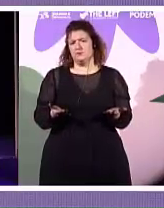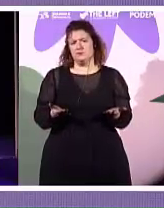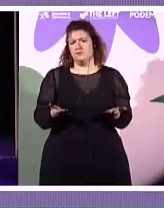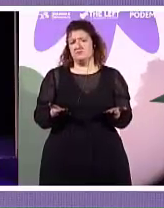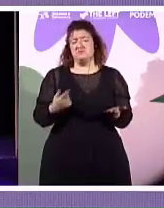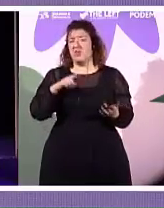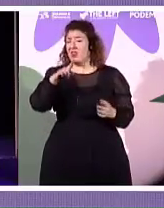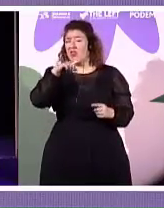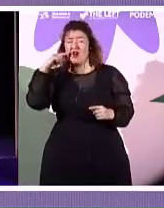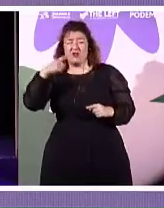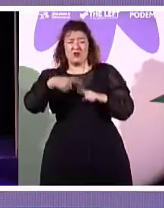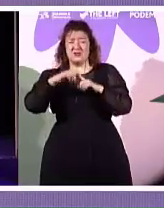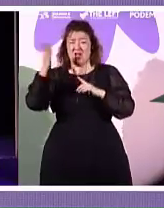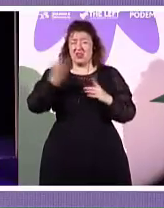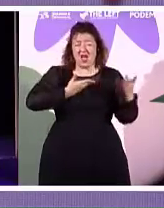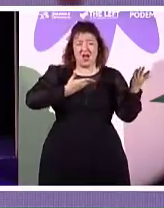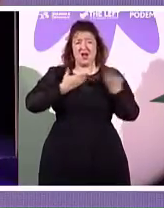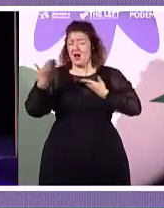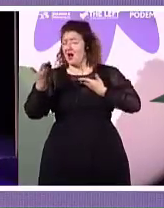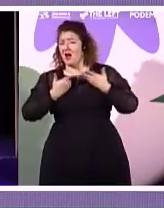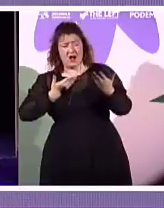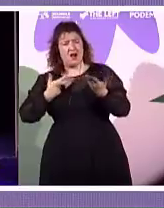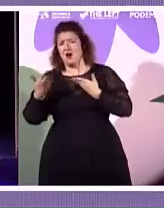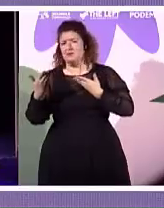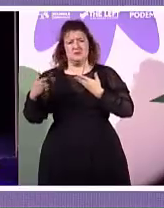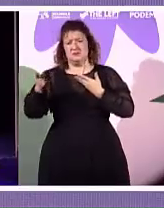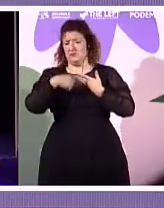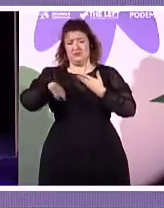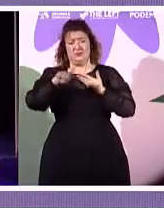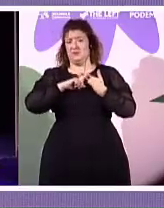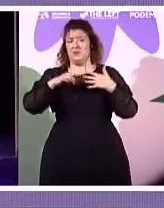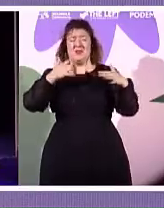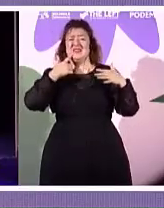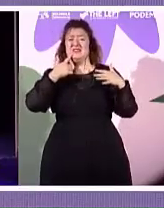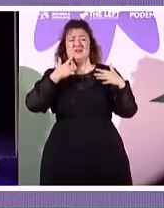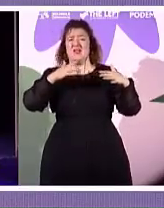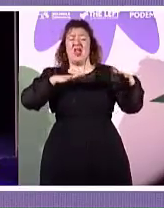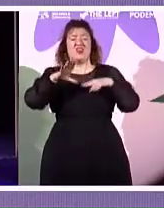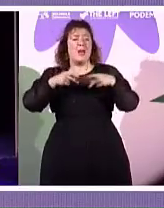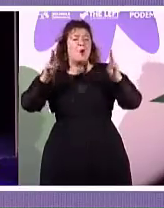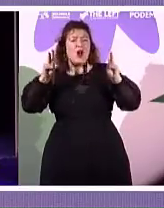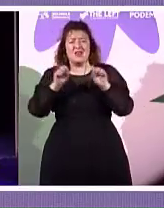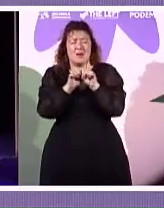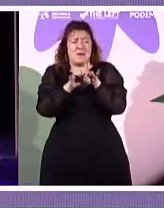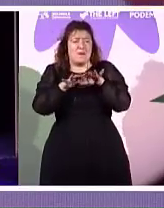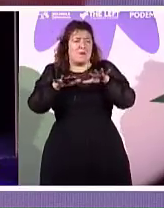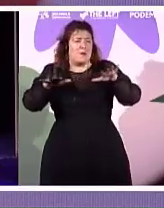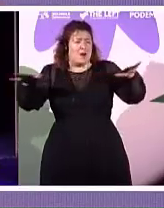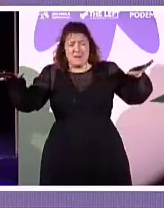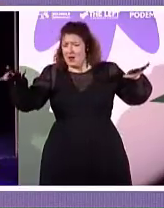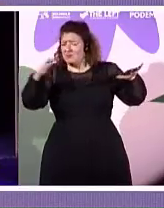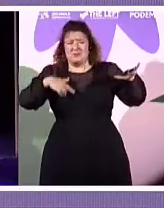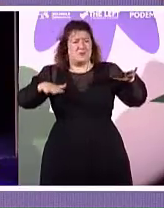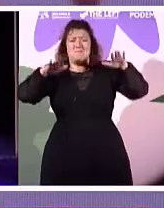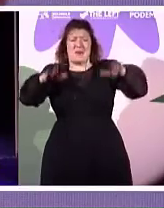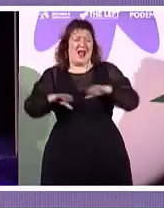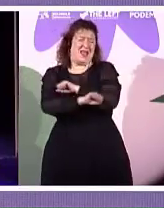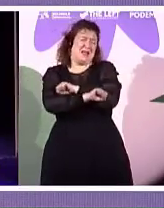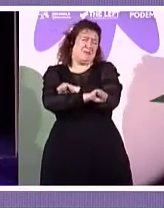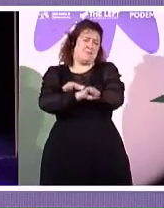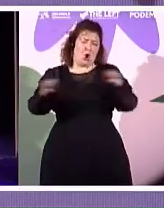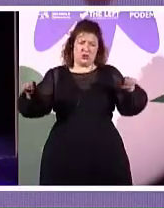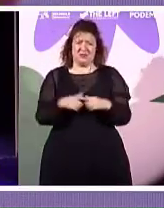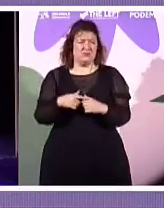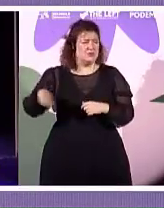daño que puedan hacernos que vaya a parar esta marea democrática que somos millones que nunca